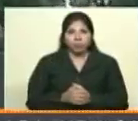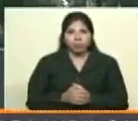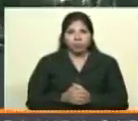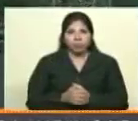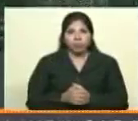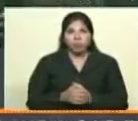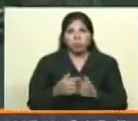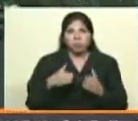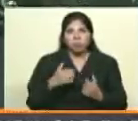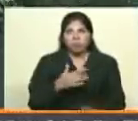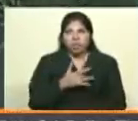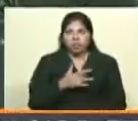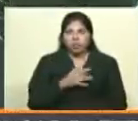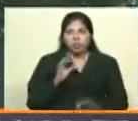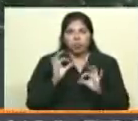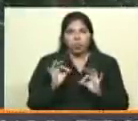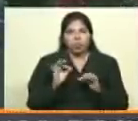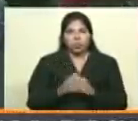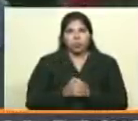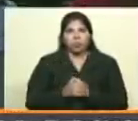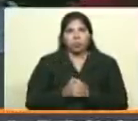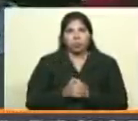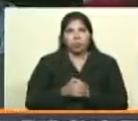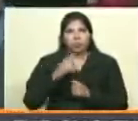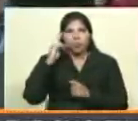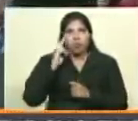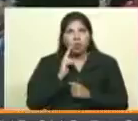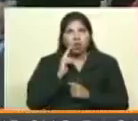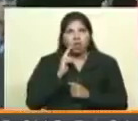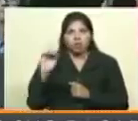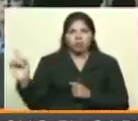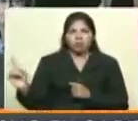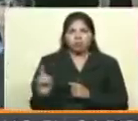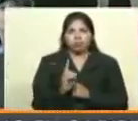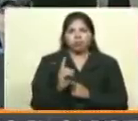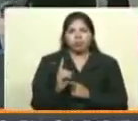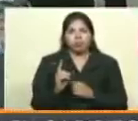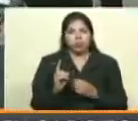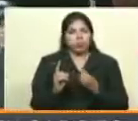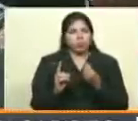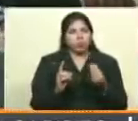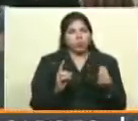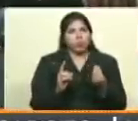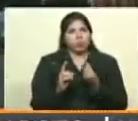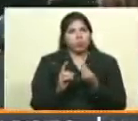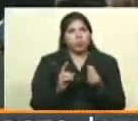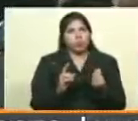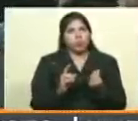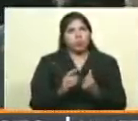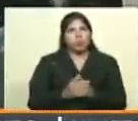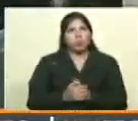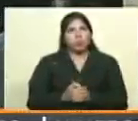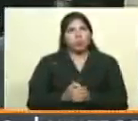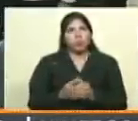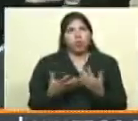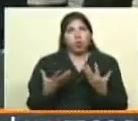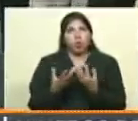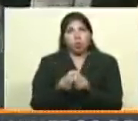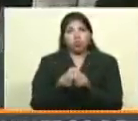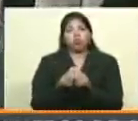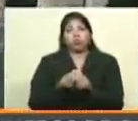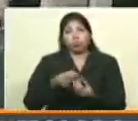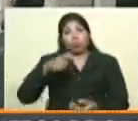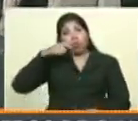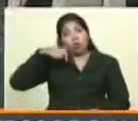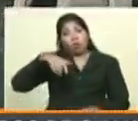Uno siente la presencia del libertador Simón Bolívar con la presencia del pueblo que batalla hoy